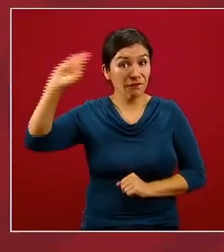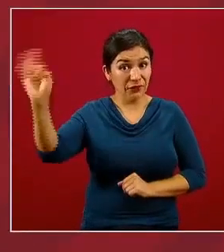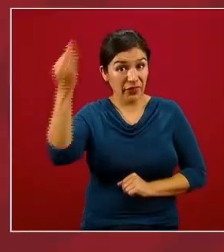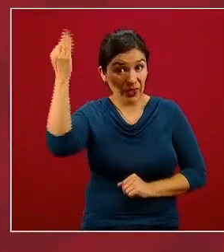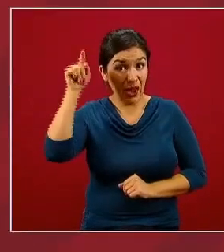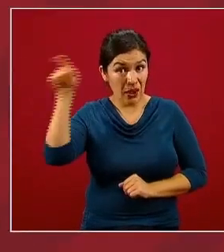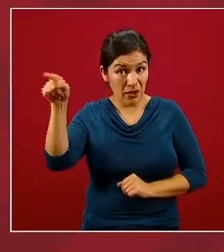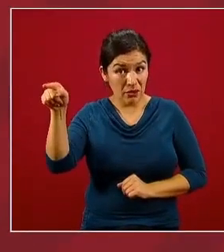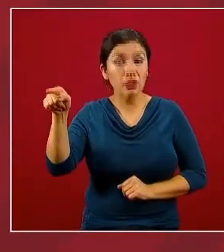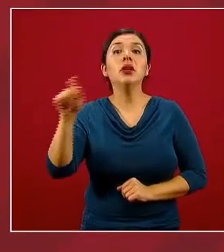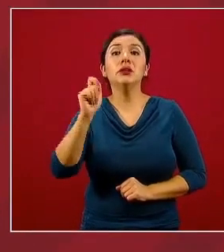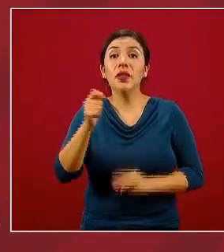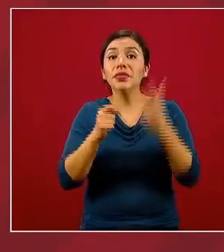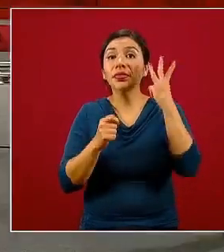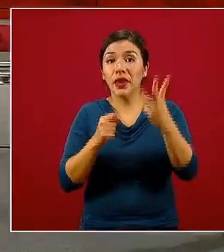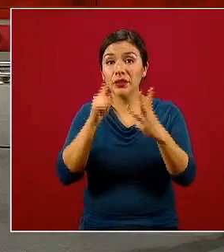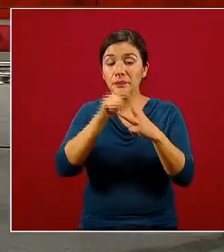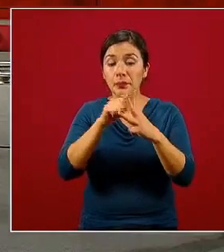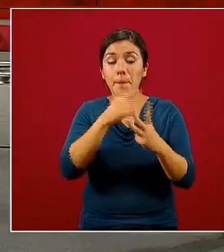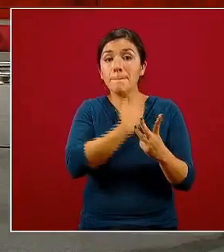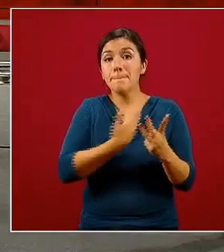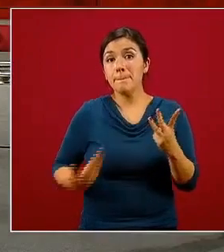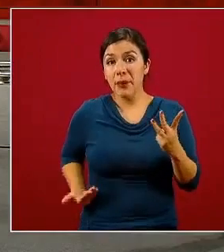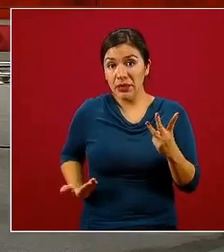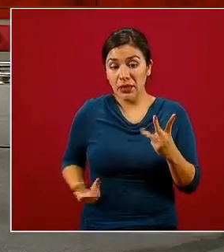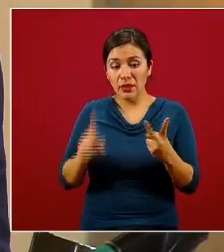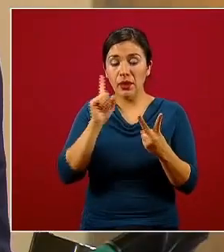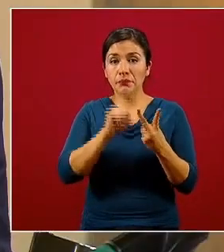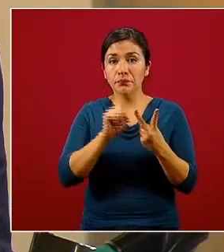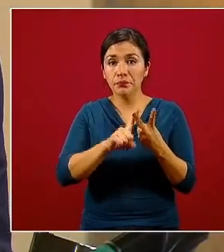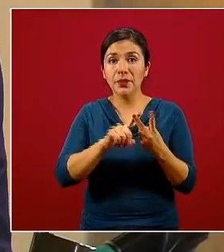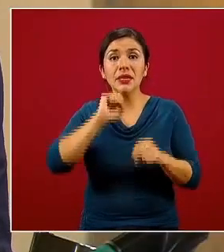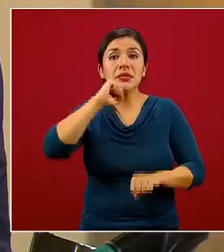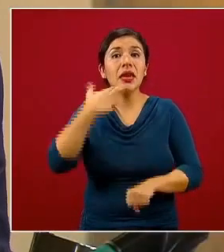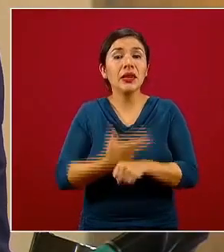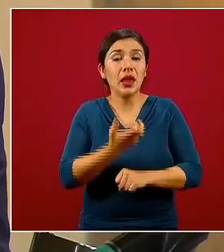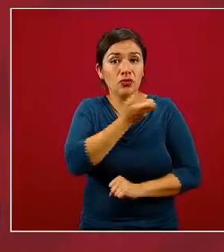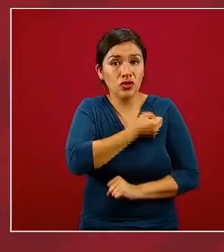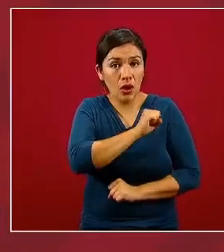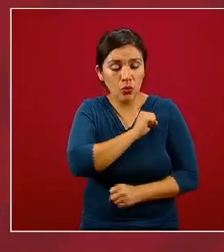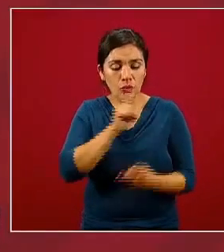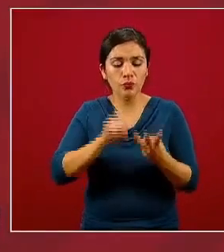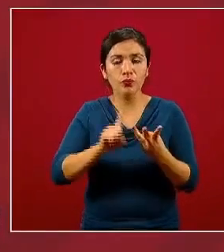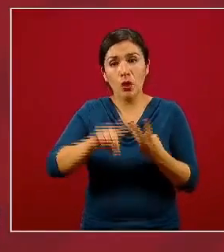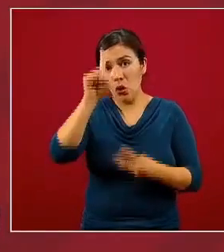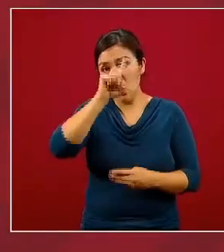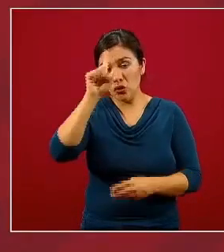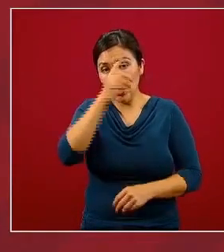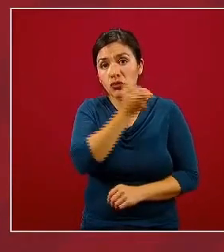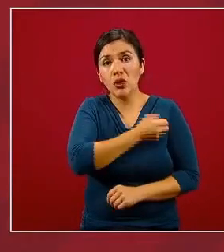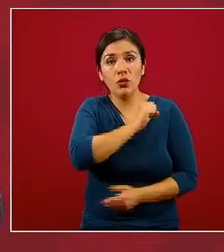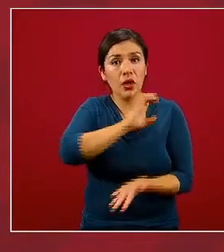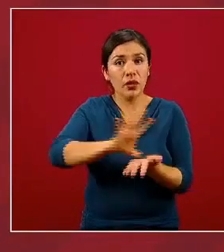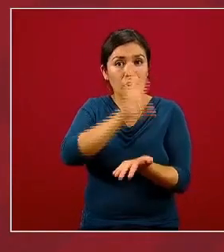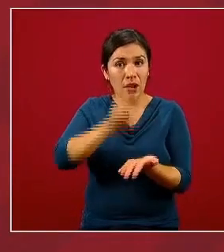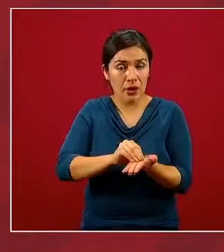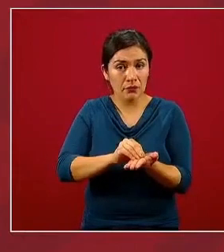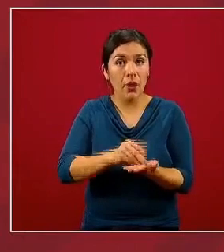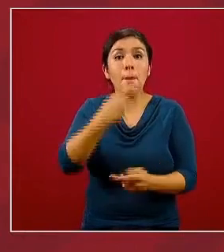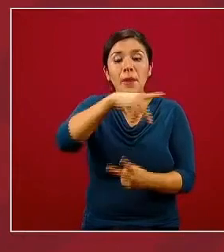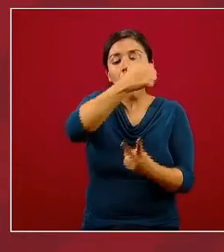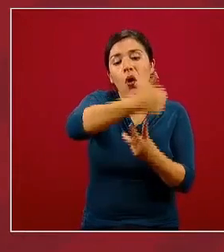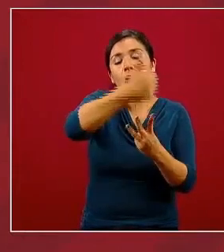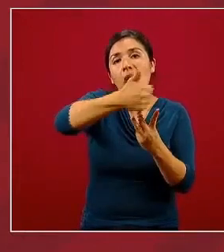federales, a saber, son tres: el presidente de la República, el secretario de Salud y el Consejo de Salubridad General, pero cada uno tiene